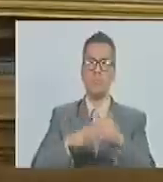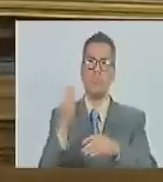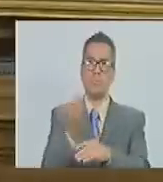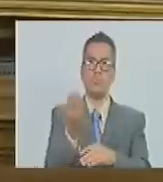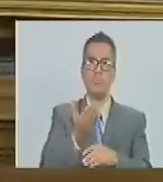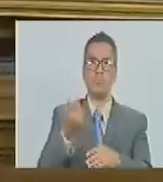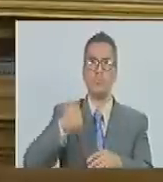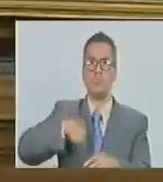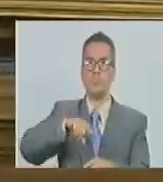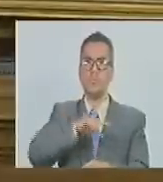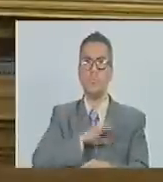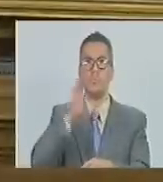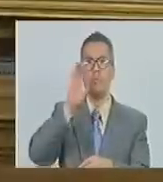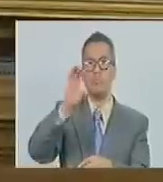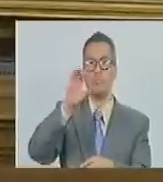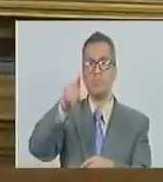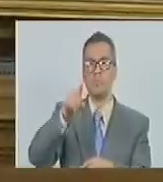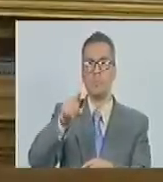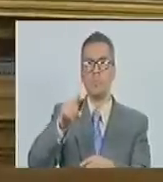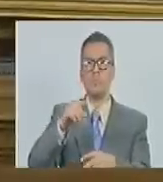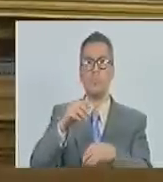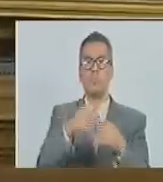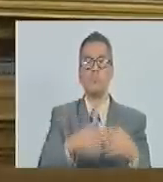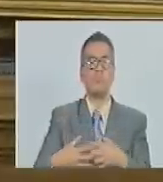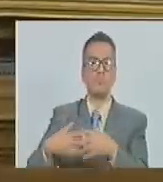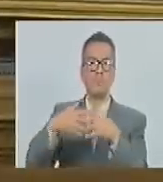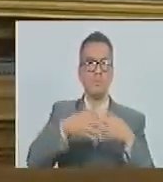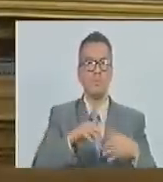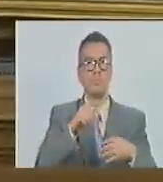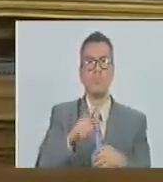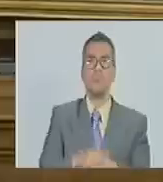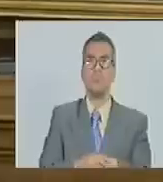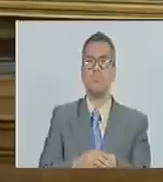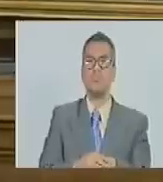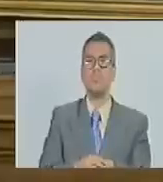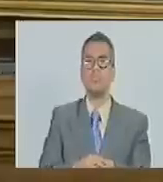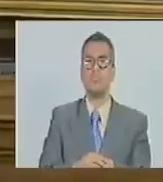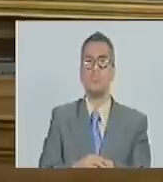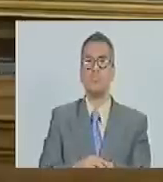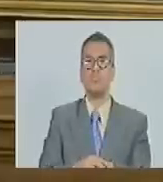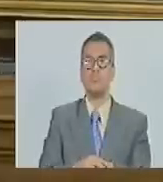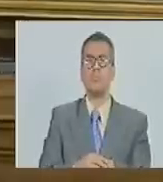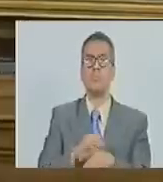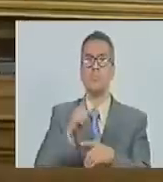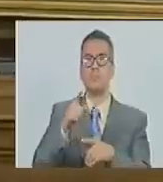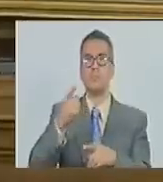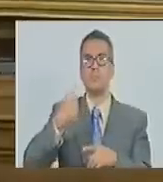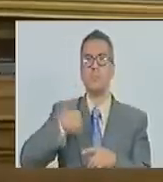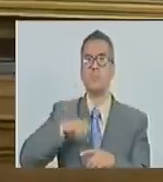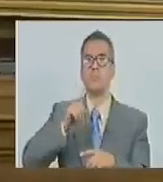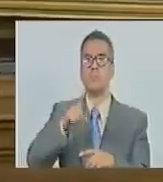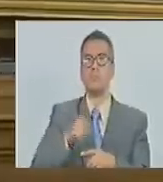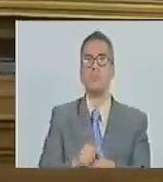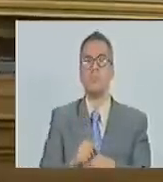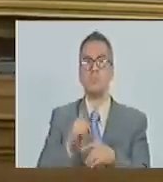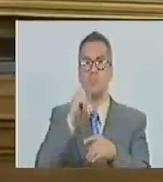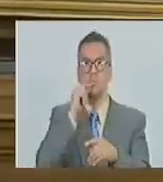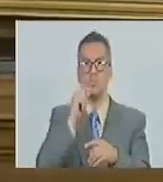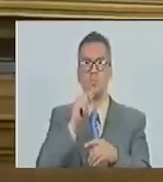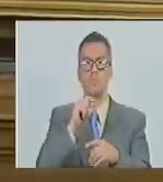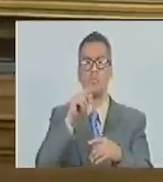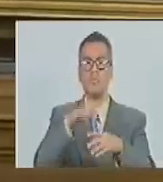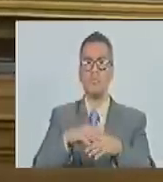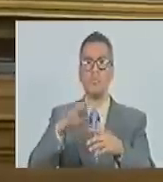recibido nuestro país por parte del hegemón del norte con la existencia de una